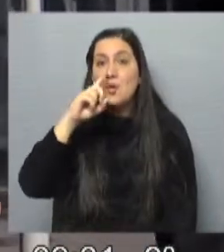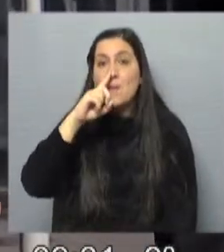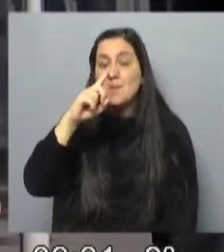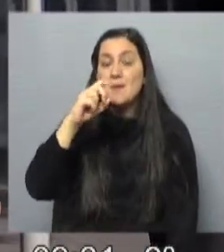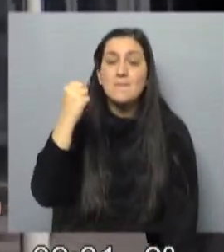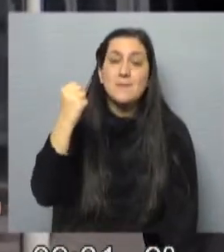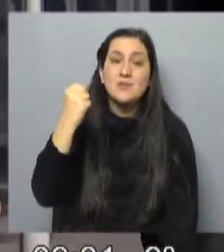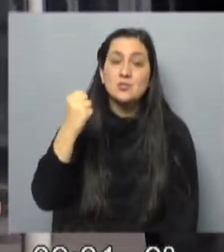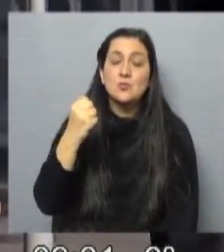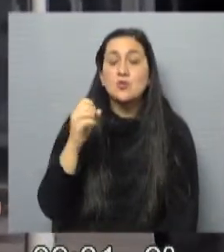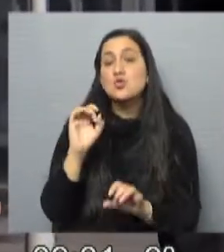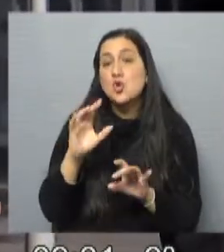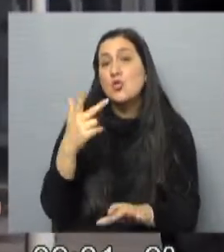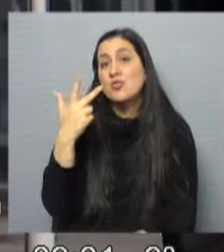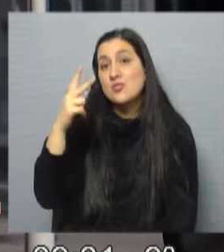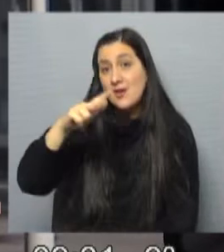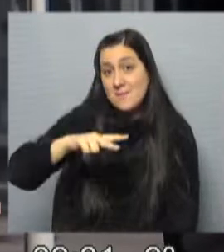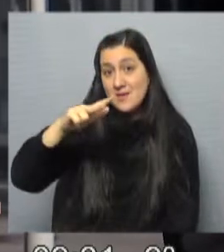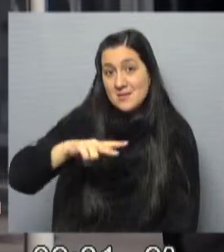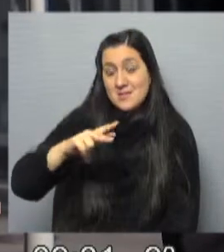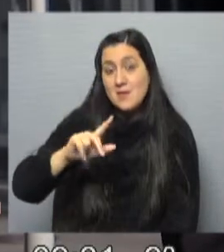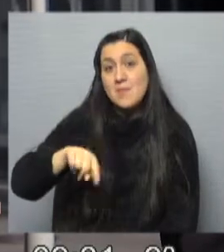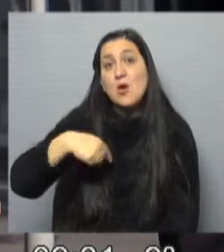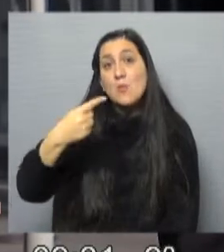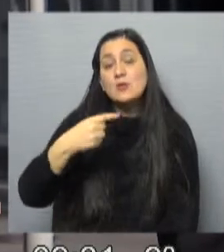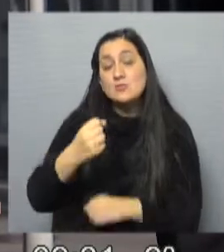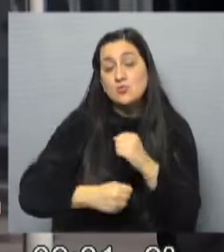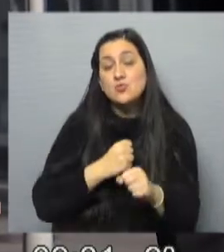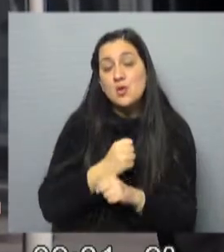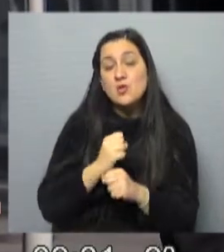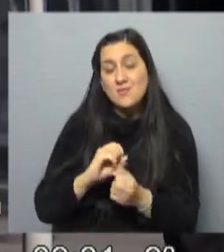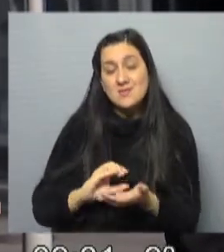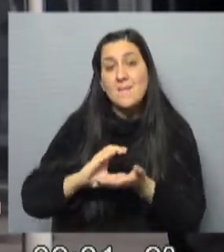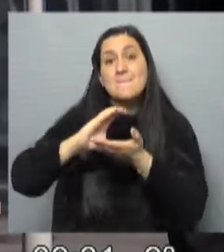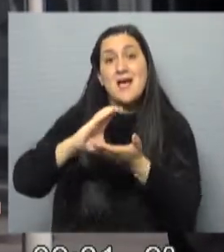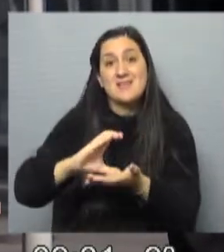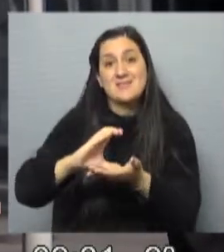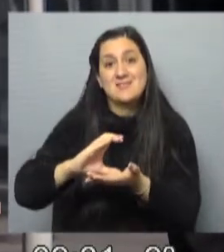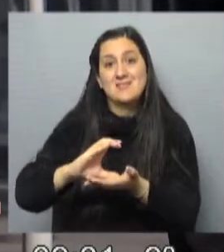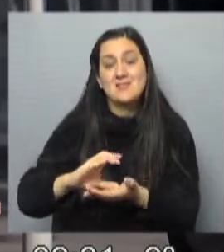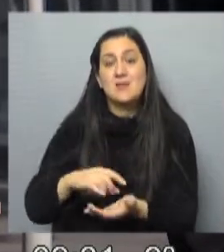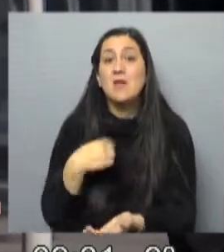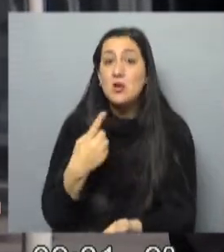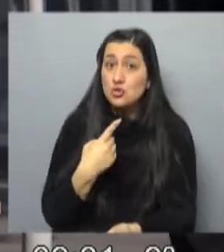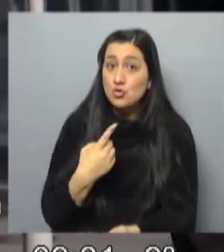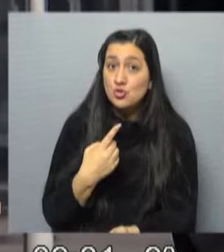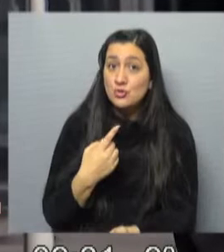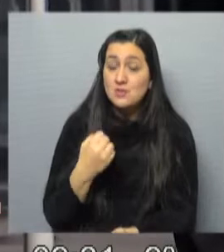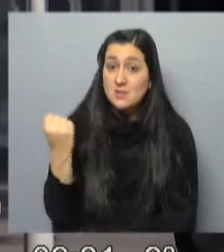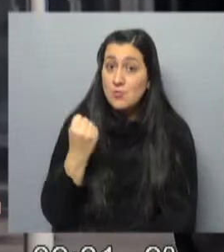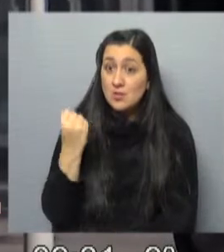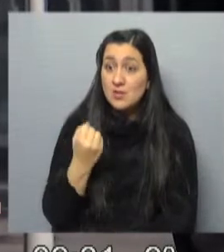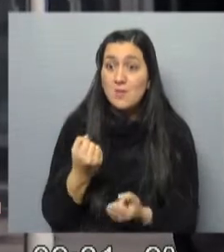septiembre, octubre, noviembre. Probablemente para los años venideros será un poquito más, pero en realidad para nosotros implica tres cargos docentes. Para